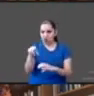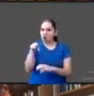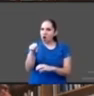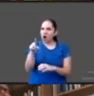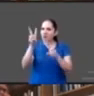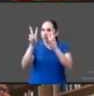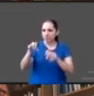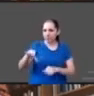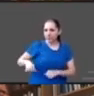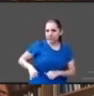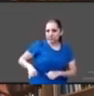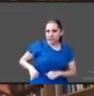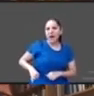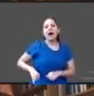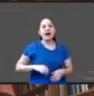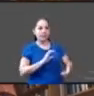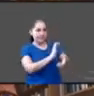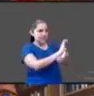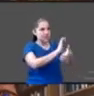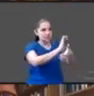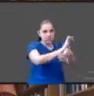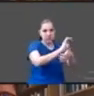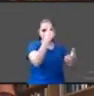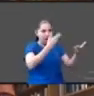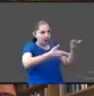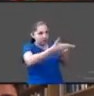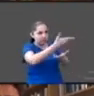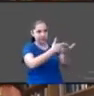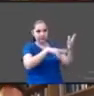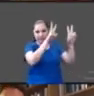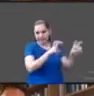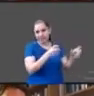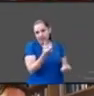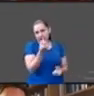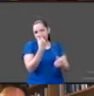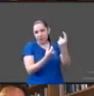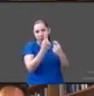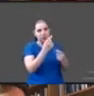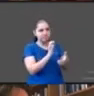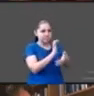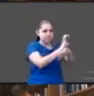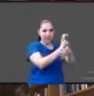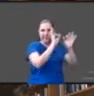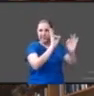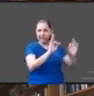interés en temas en particular, hicimos conversatorios específicos escuchando lo que